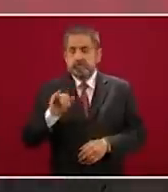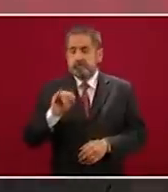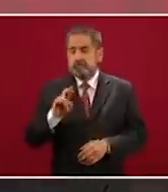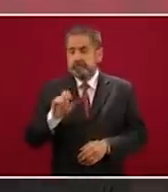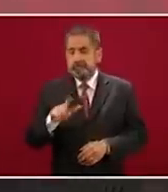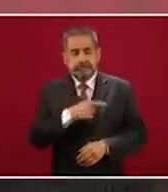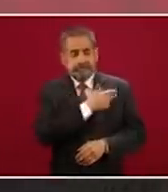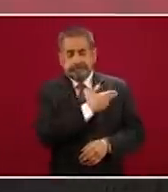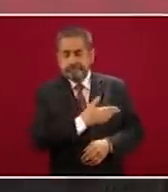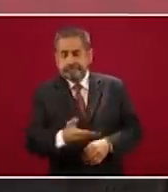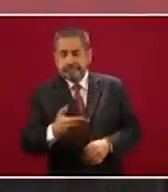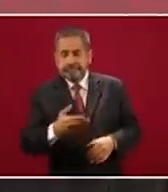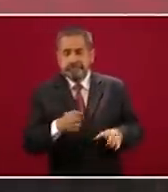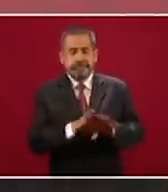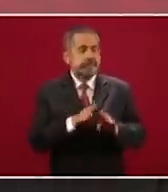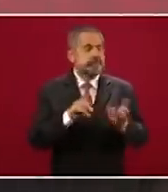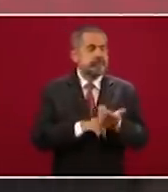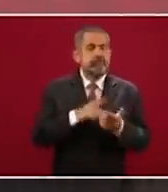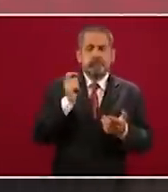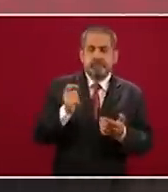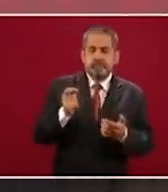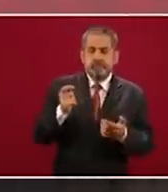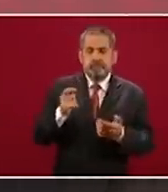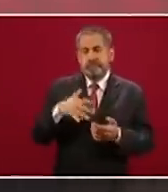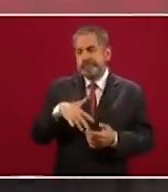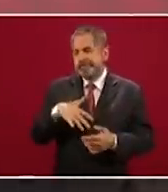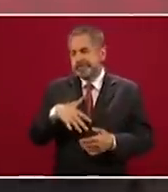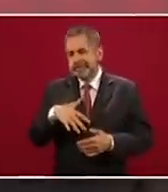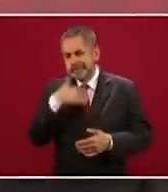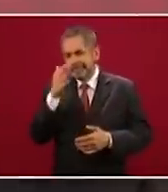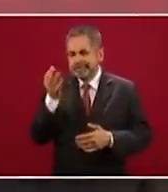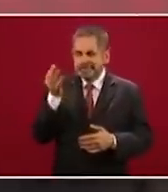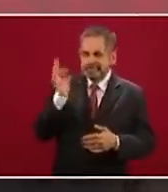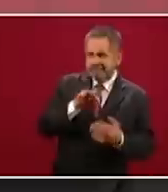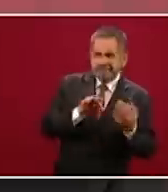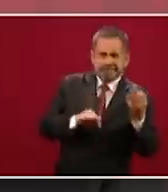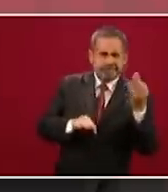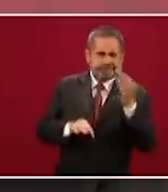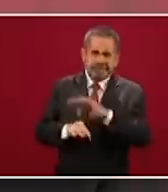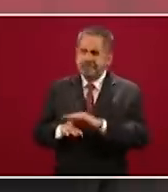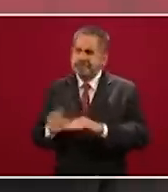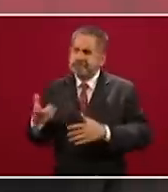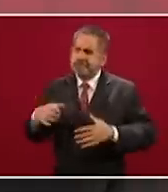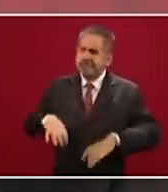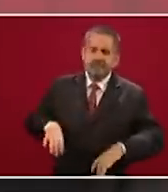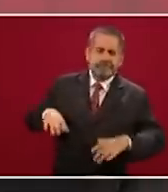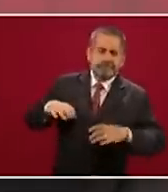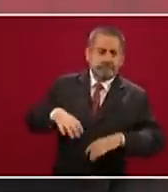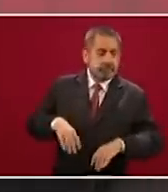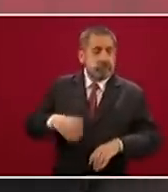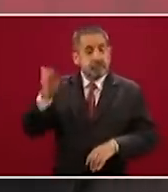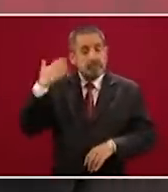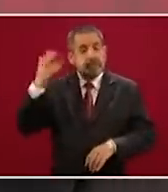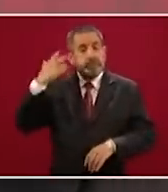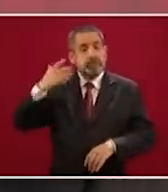Fue defraudar a la hacienda pública y se les